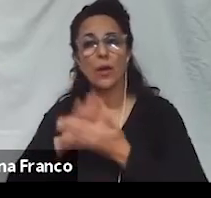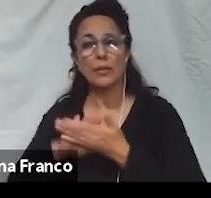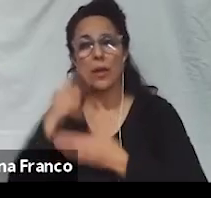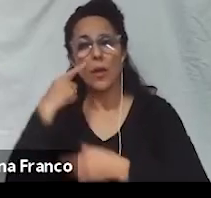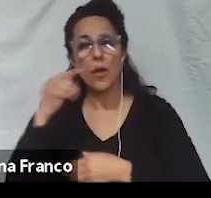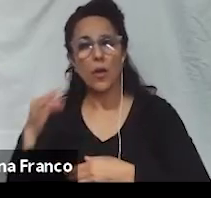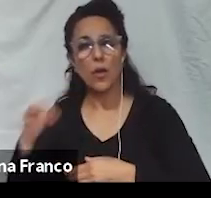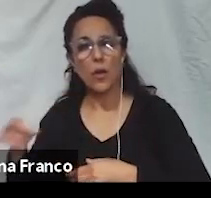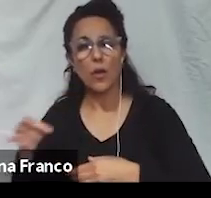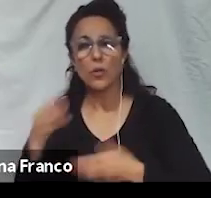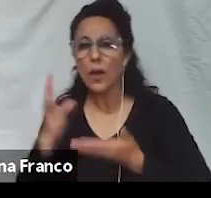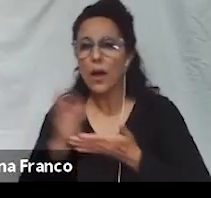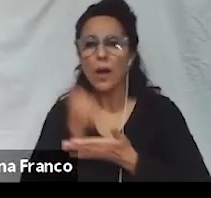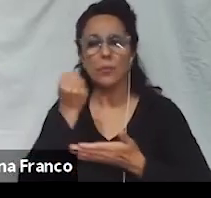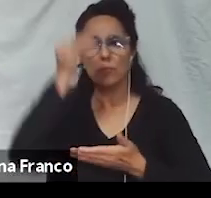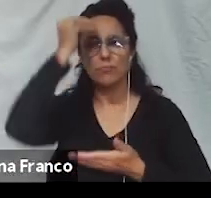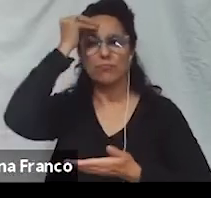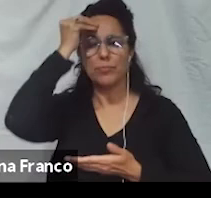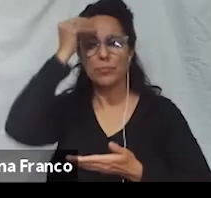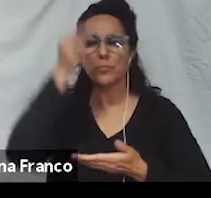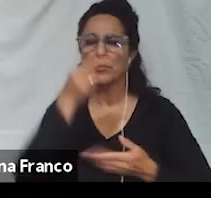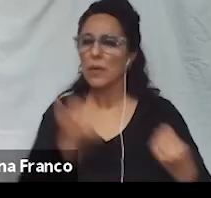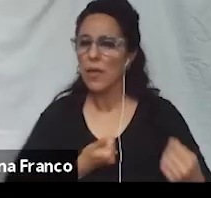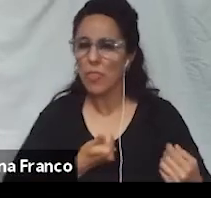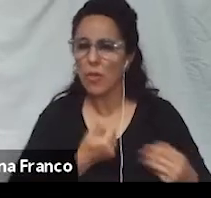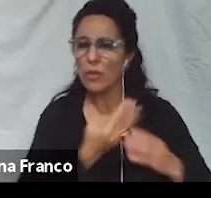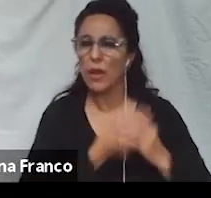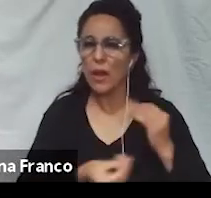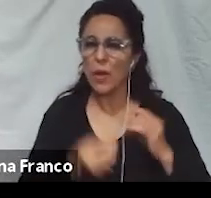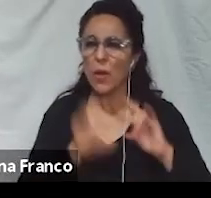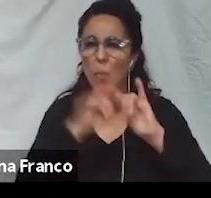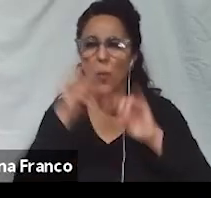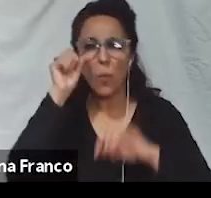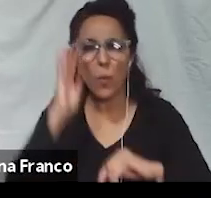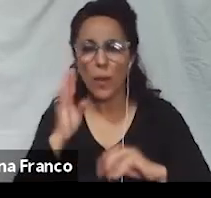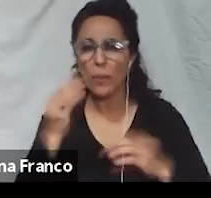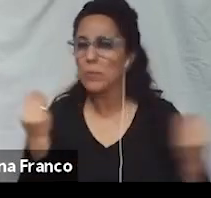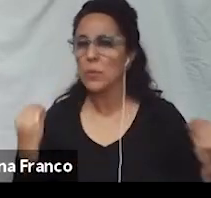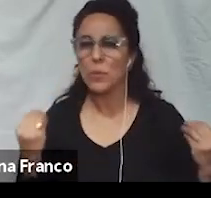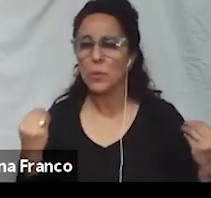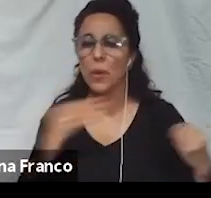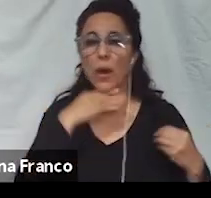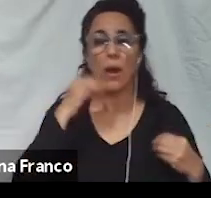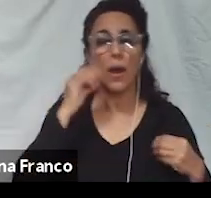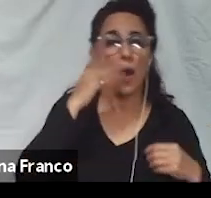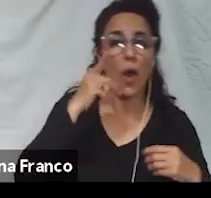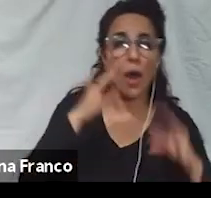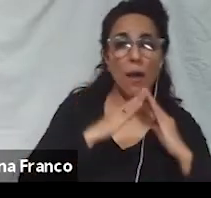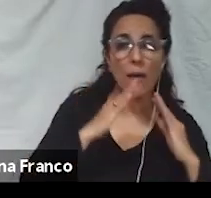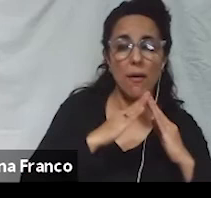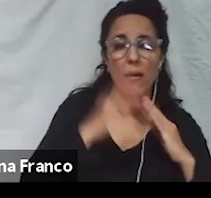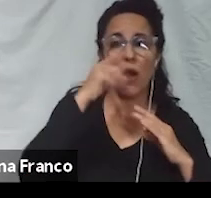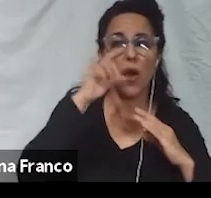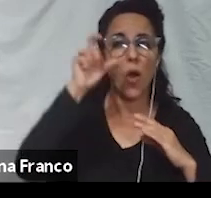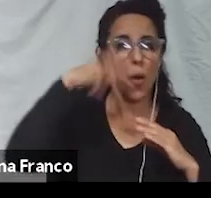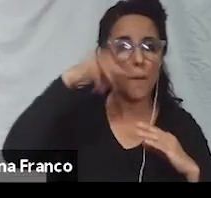la evidencia, tenemos que ir registrando dónde están los errores, en qué sitio web, puede ser que esté en la home, puede